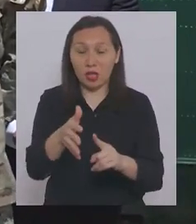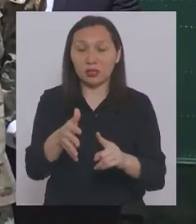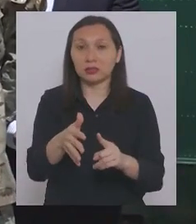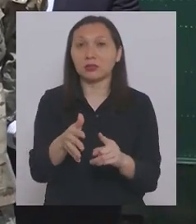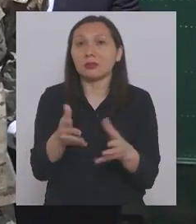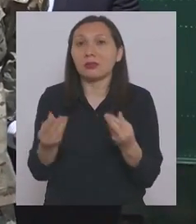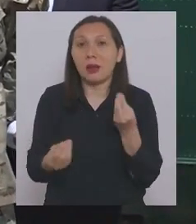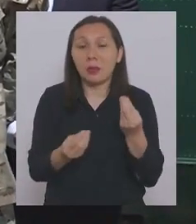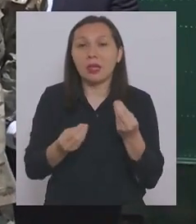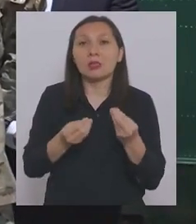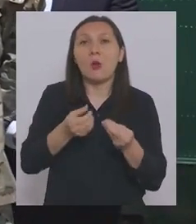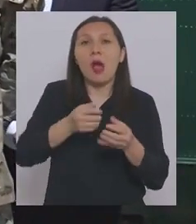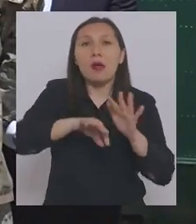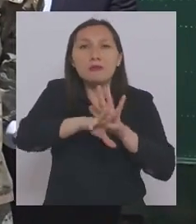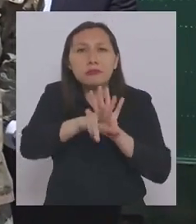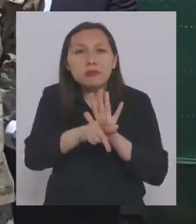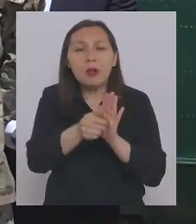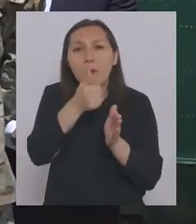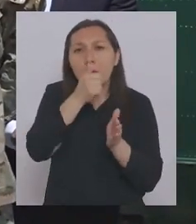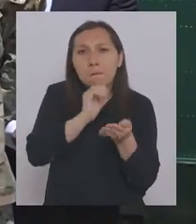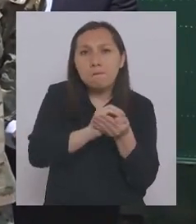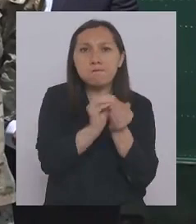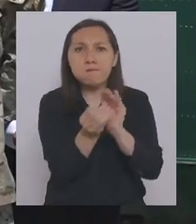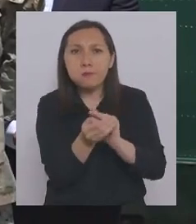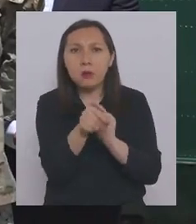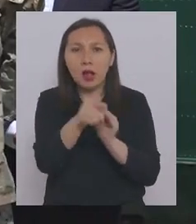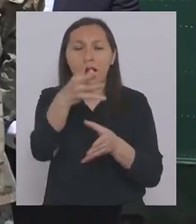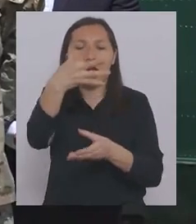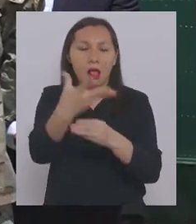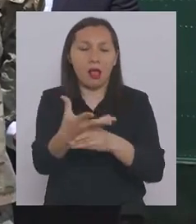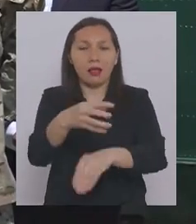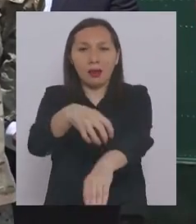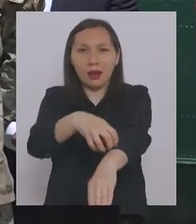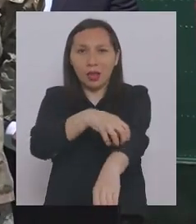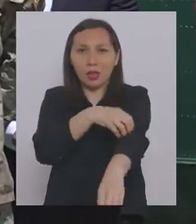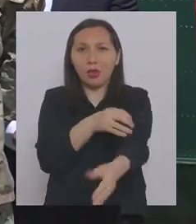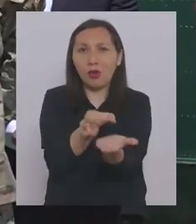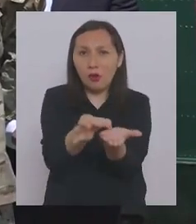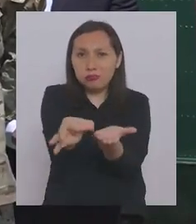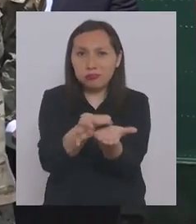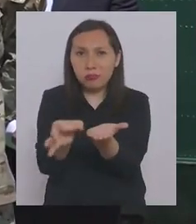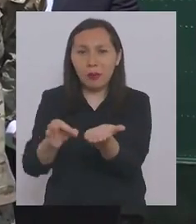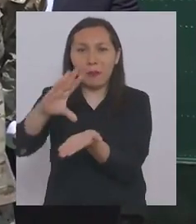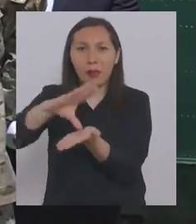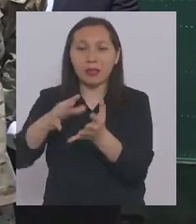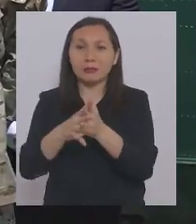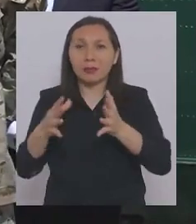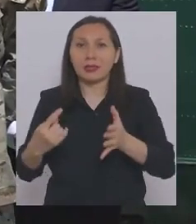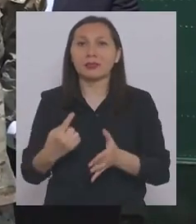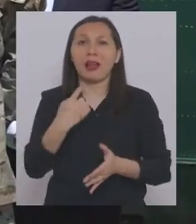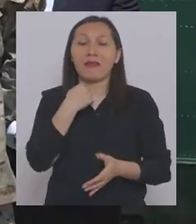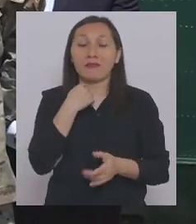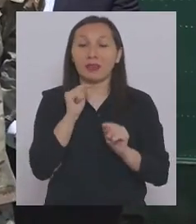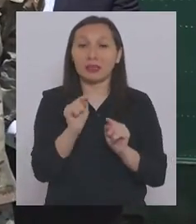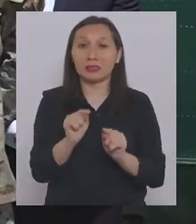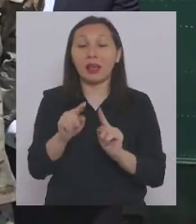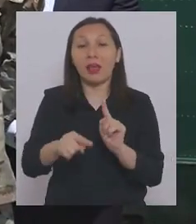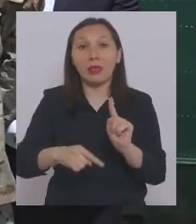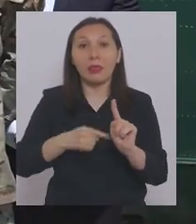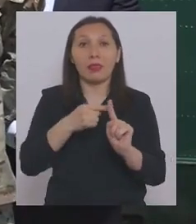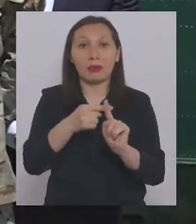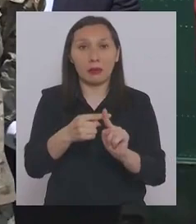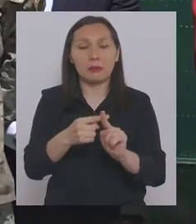el crimen organizado en las regiones y provincias de nuestro país más afectadas, además de